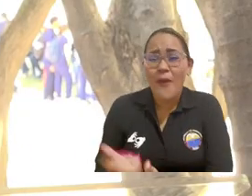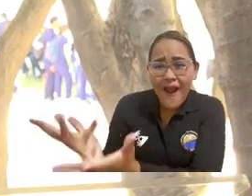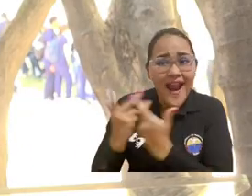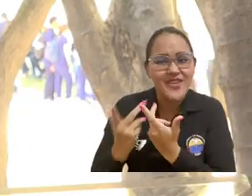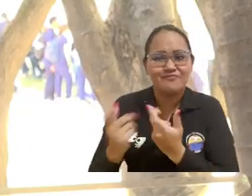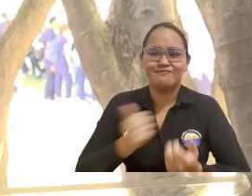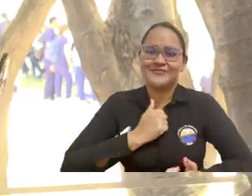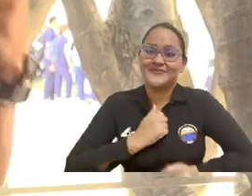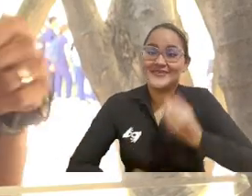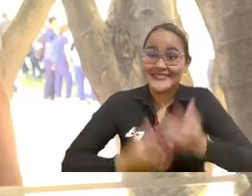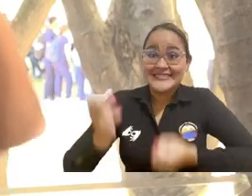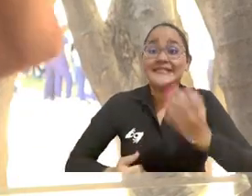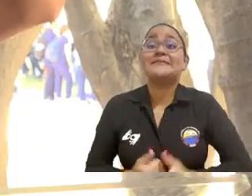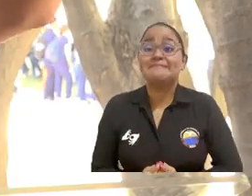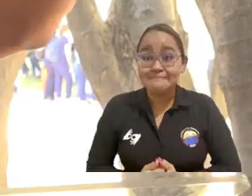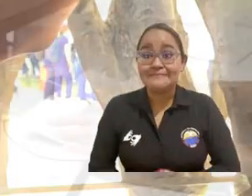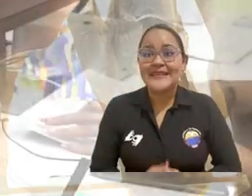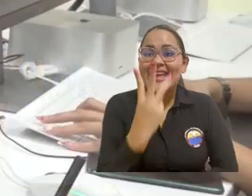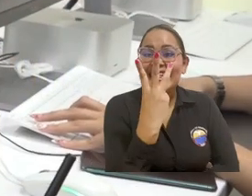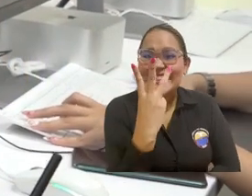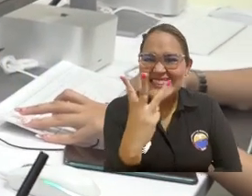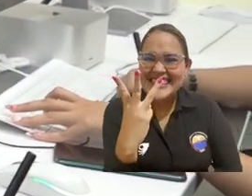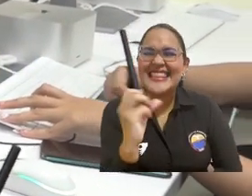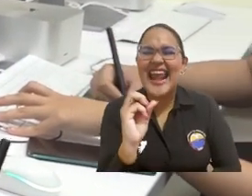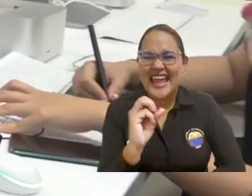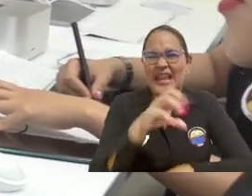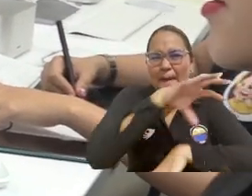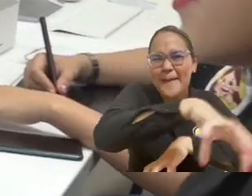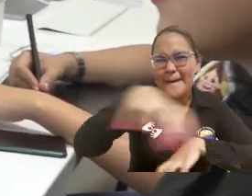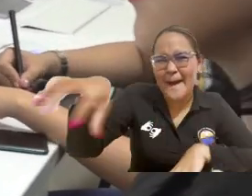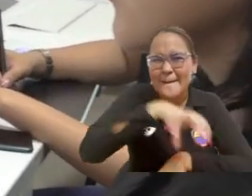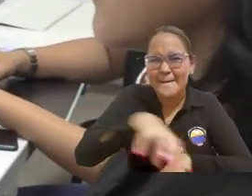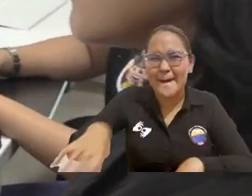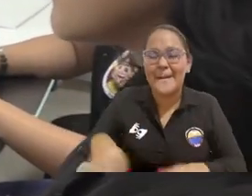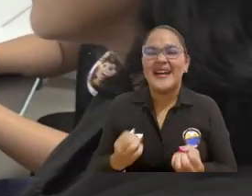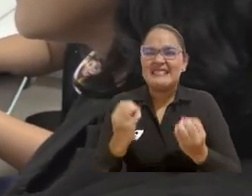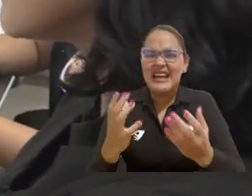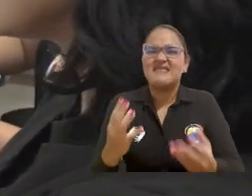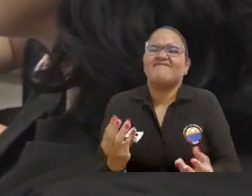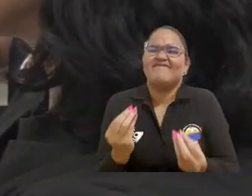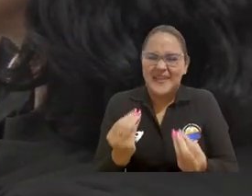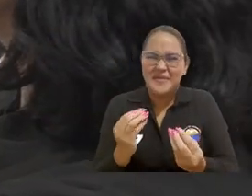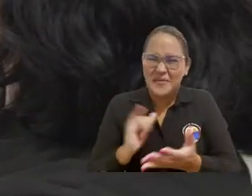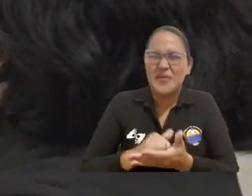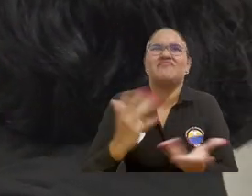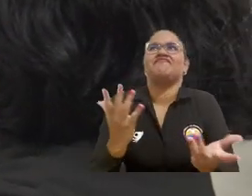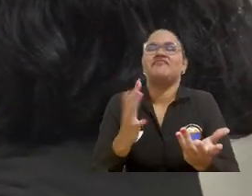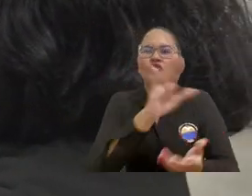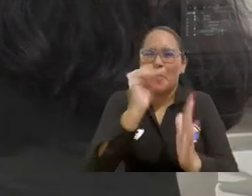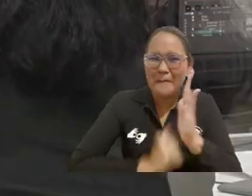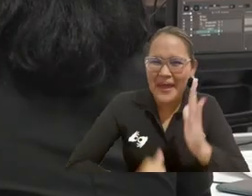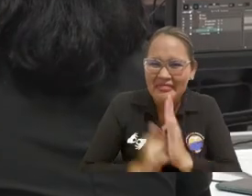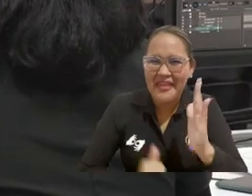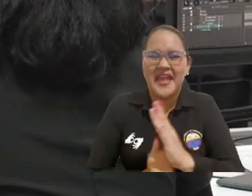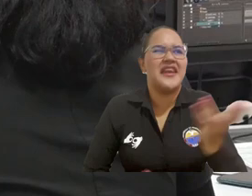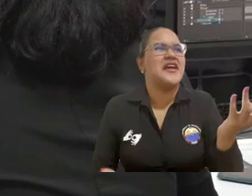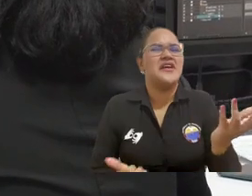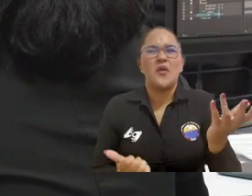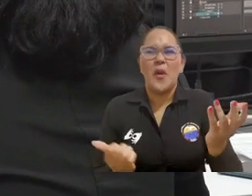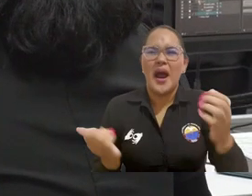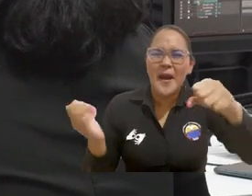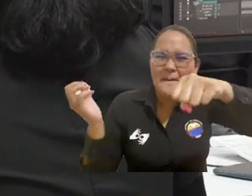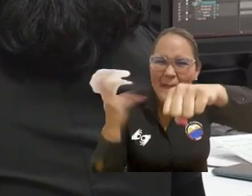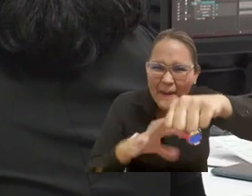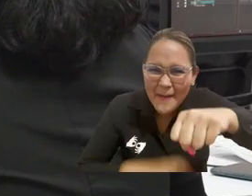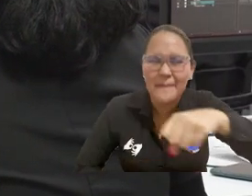desde nuestra mirada, no que lo la cuenten desde afuera. Con una dotación de 30 equipos Mac Studio, los estudiantes de asignaturas